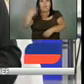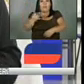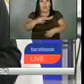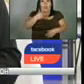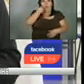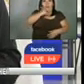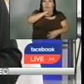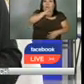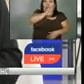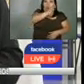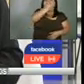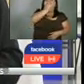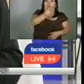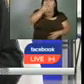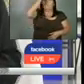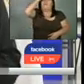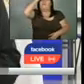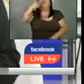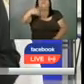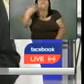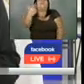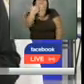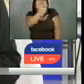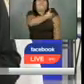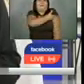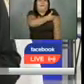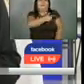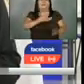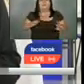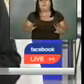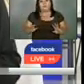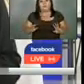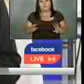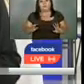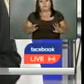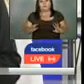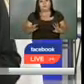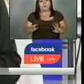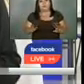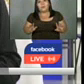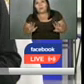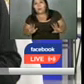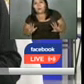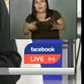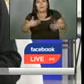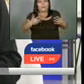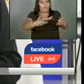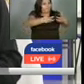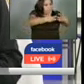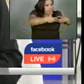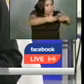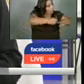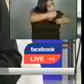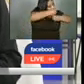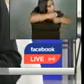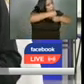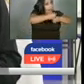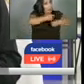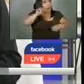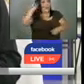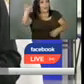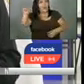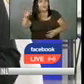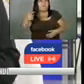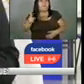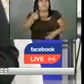cuatro días de detectada esta enfermedad. La vacuna está siendo producida actualmente, inicia la